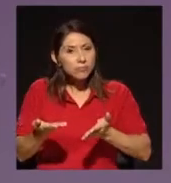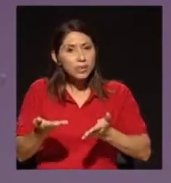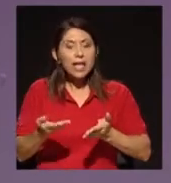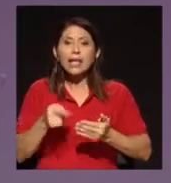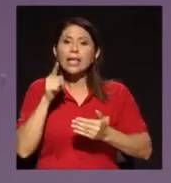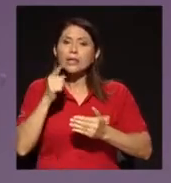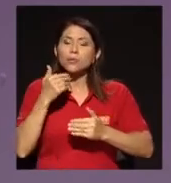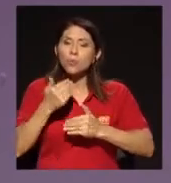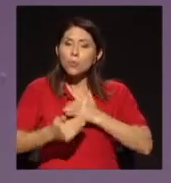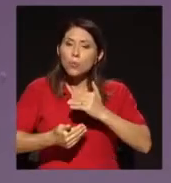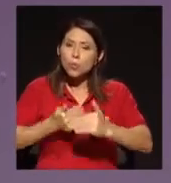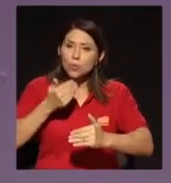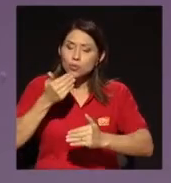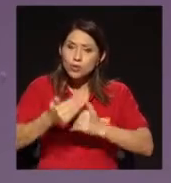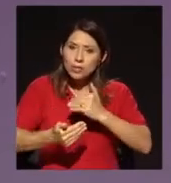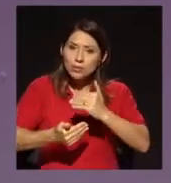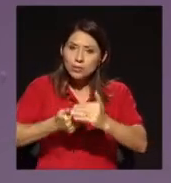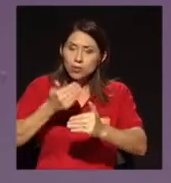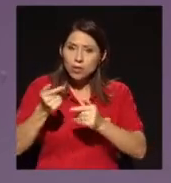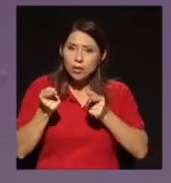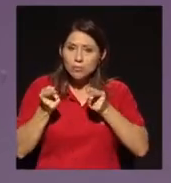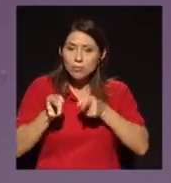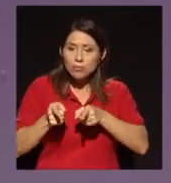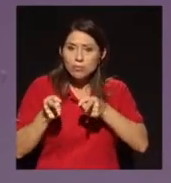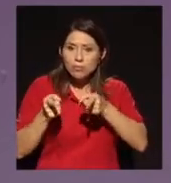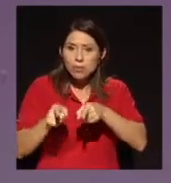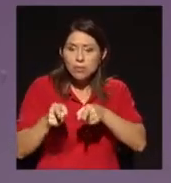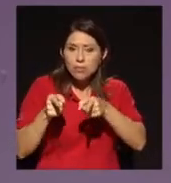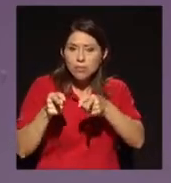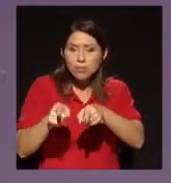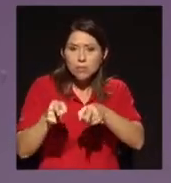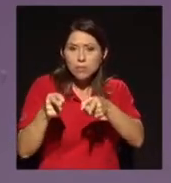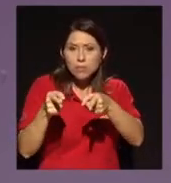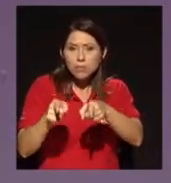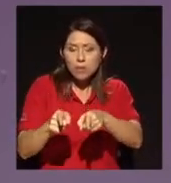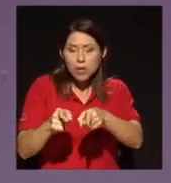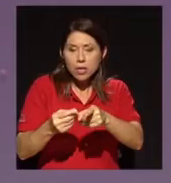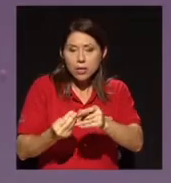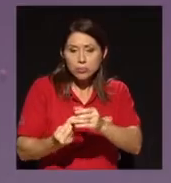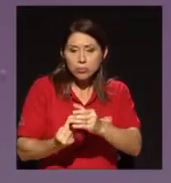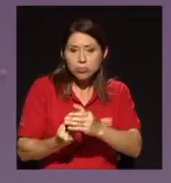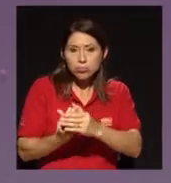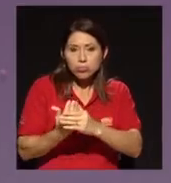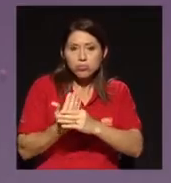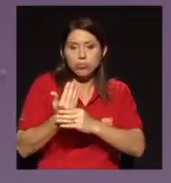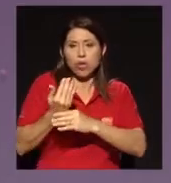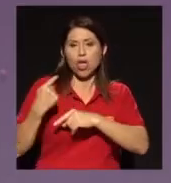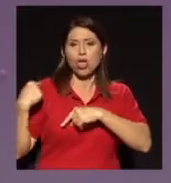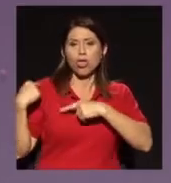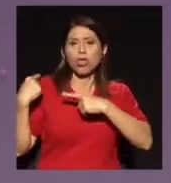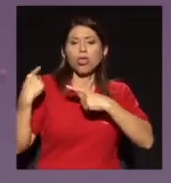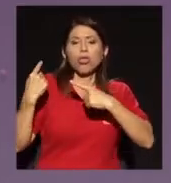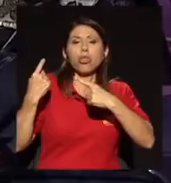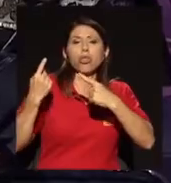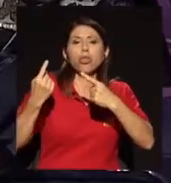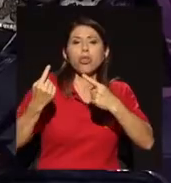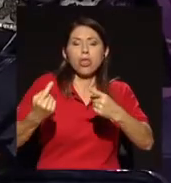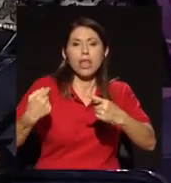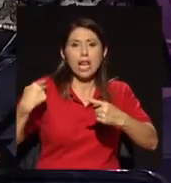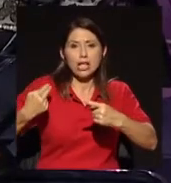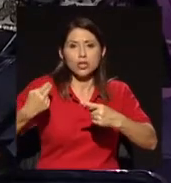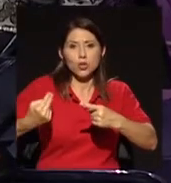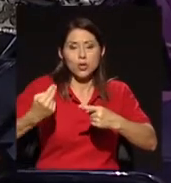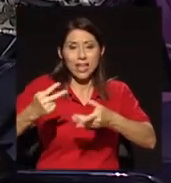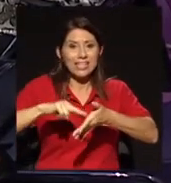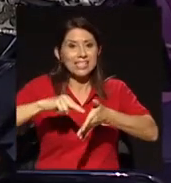es un proceso que se va dando y se va construyendo durante la historia, y significa que la familia como